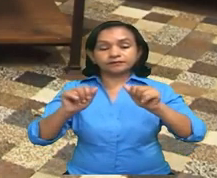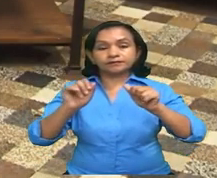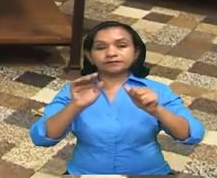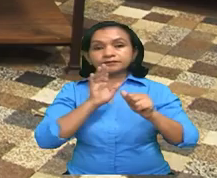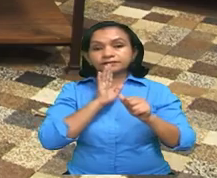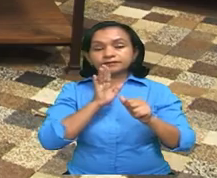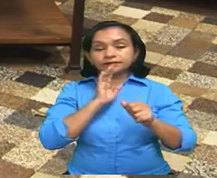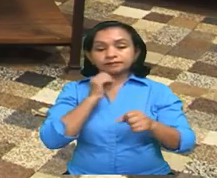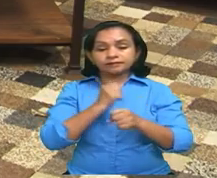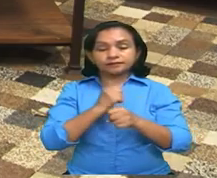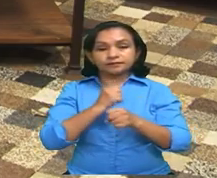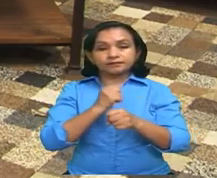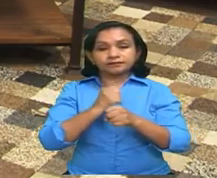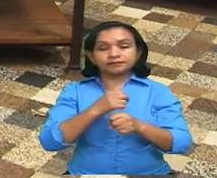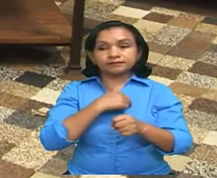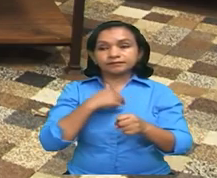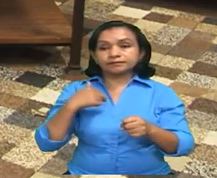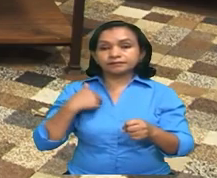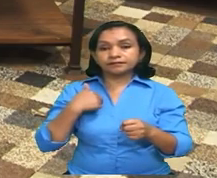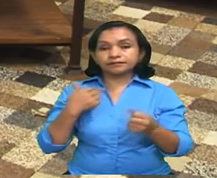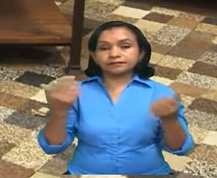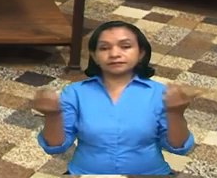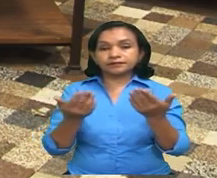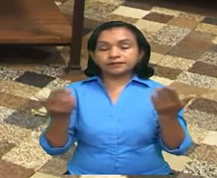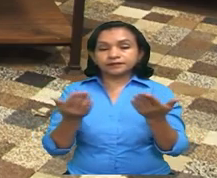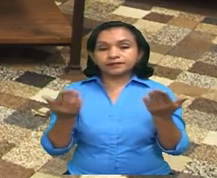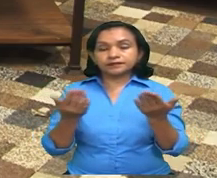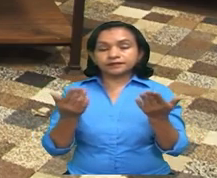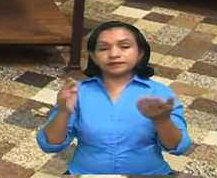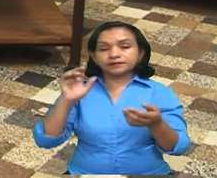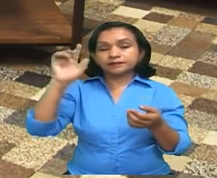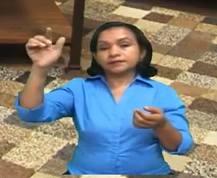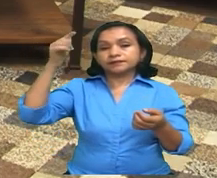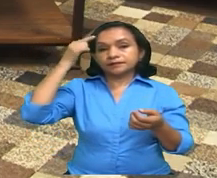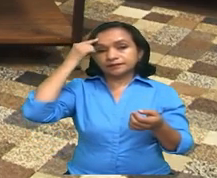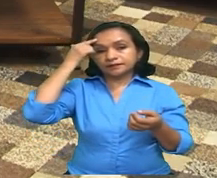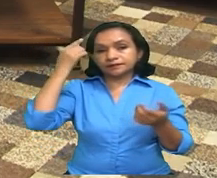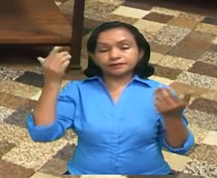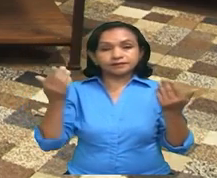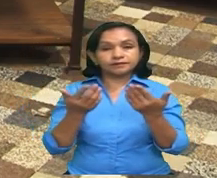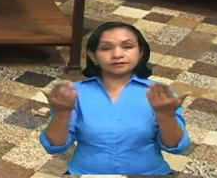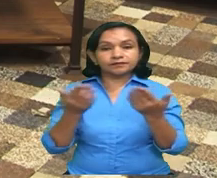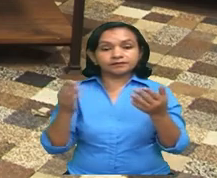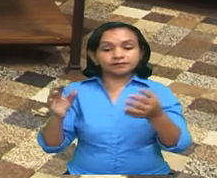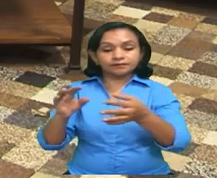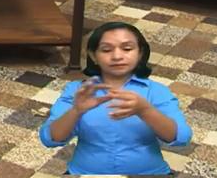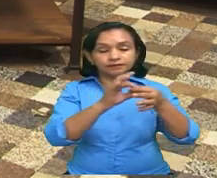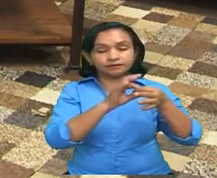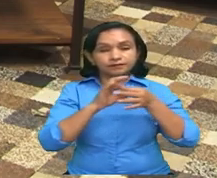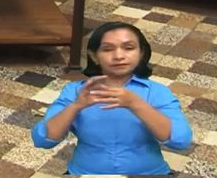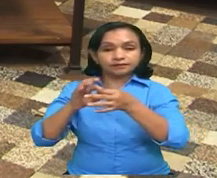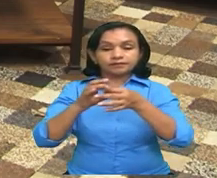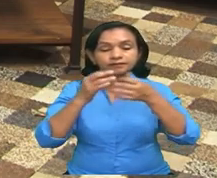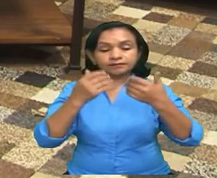está haciendo un excelente trabajo y está recordando la seguridad no solamente de los visitantes, sino de la población en